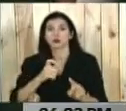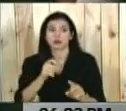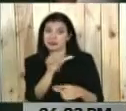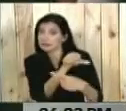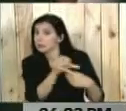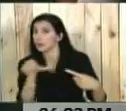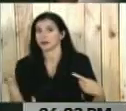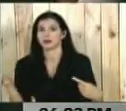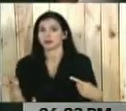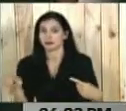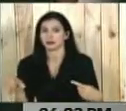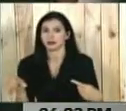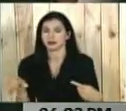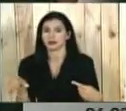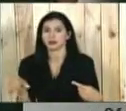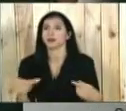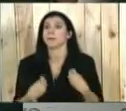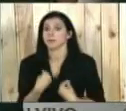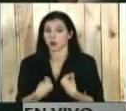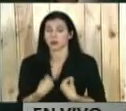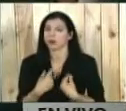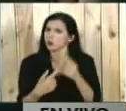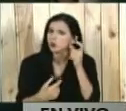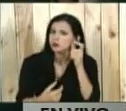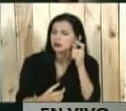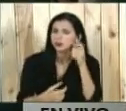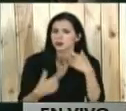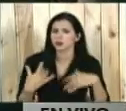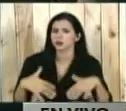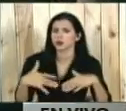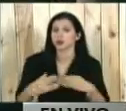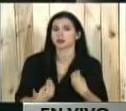Preocupantes, además de dolorosas.